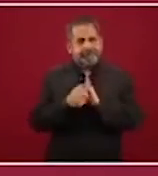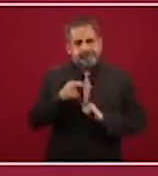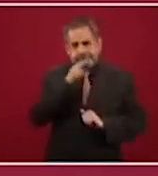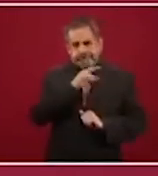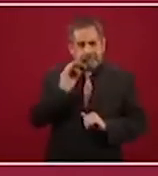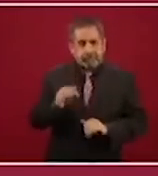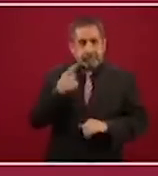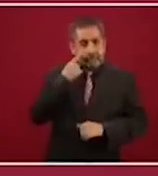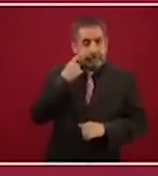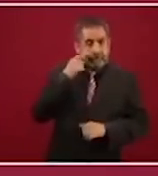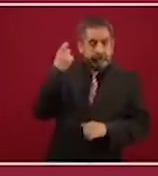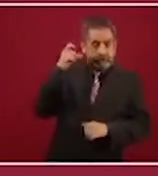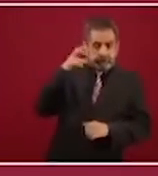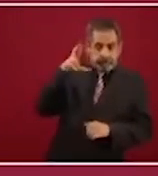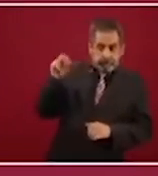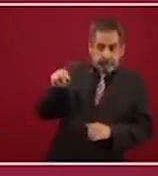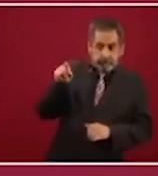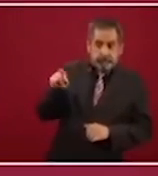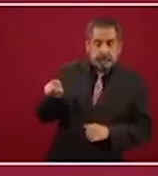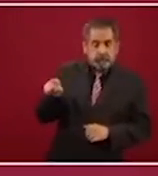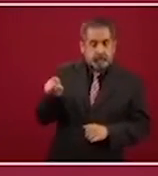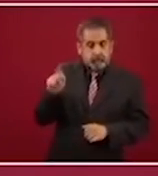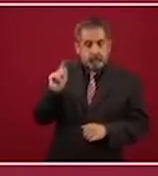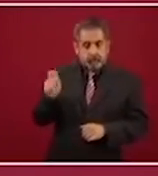pues Quintana Roo va a tener